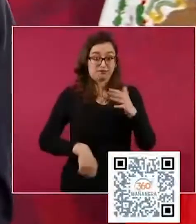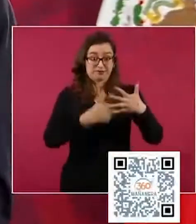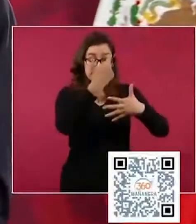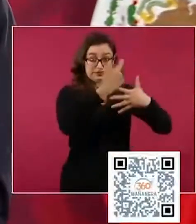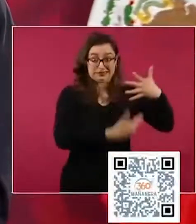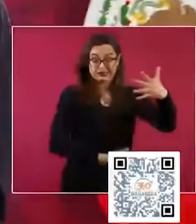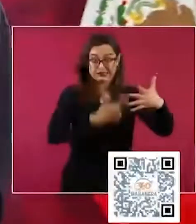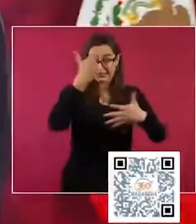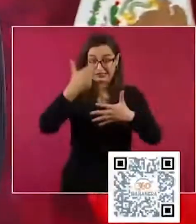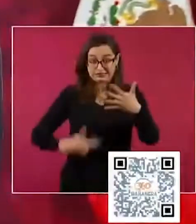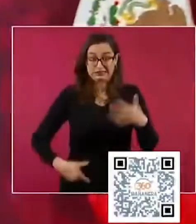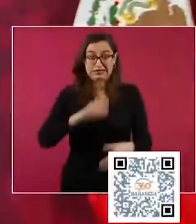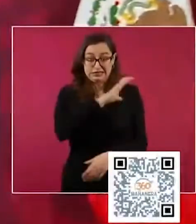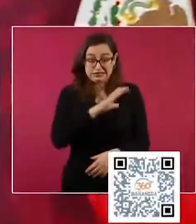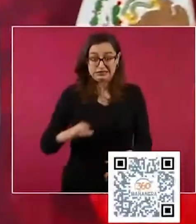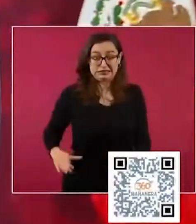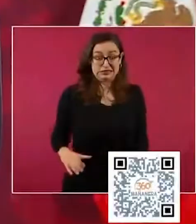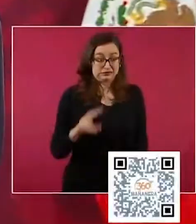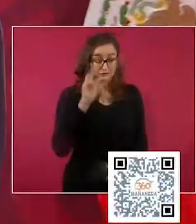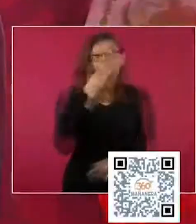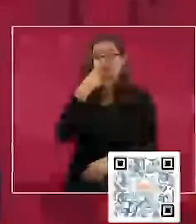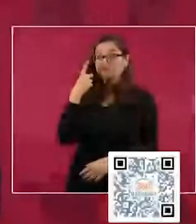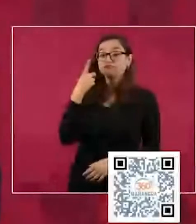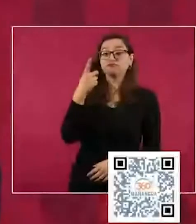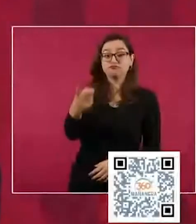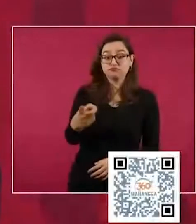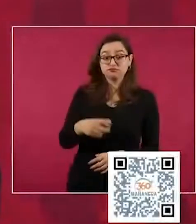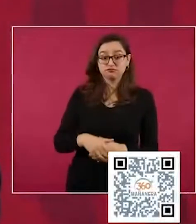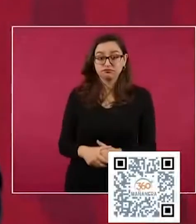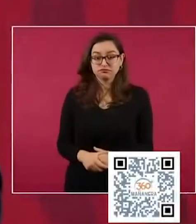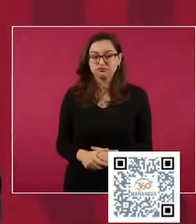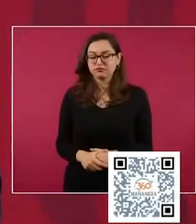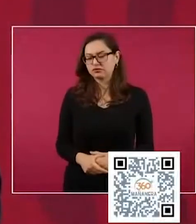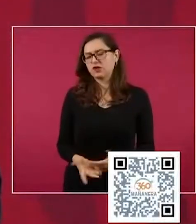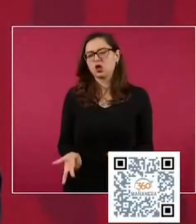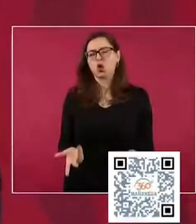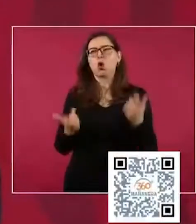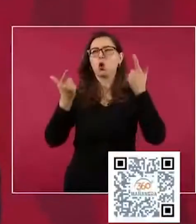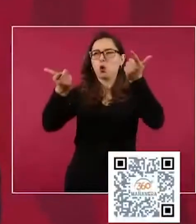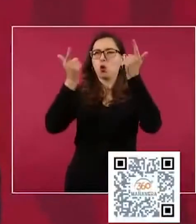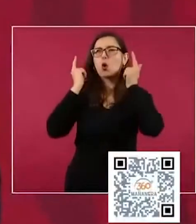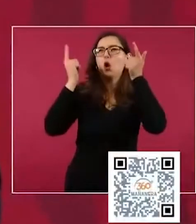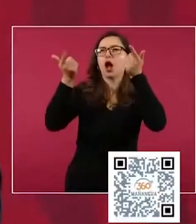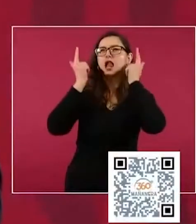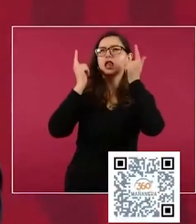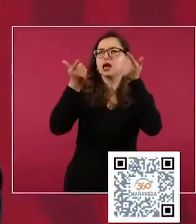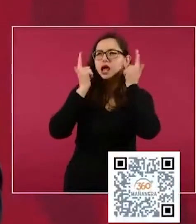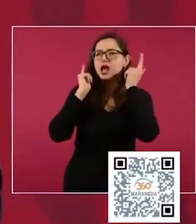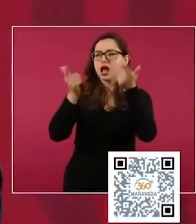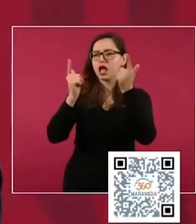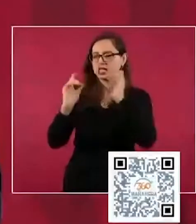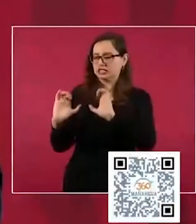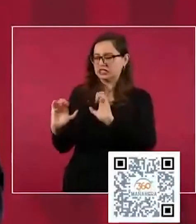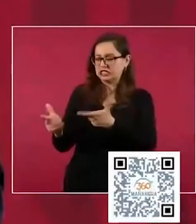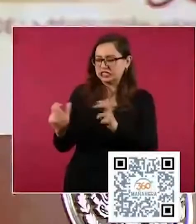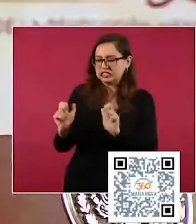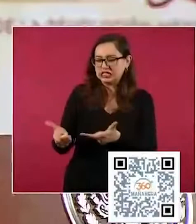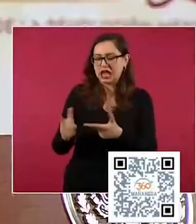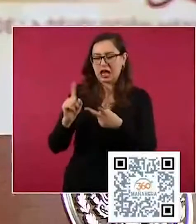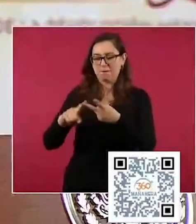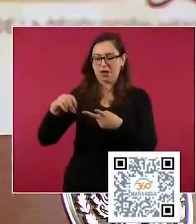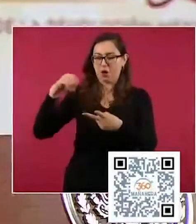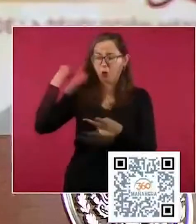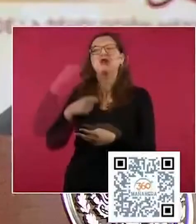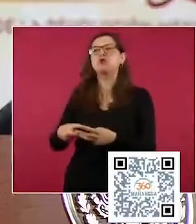conservador hay uno llegó a plantear que si desaparecía Chiapas Oaxaca